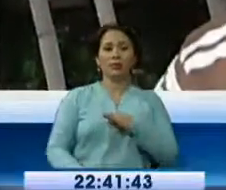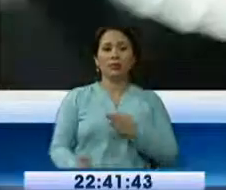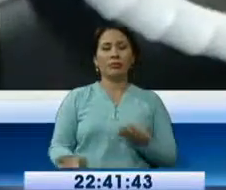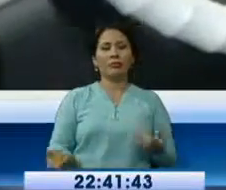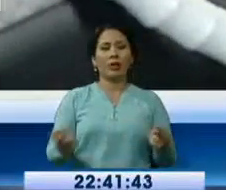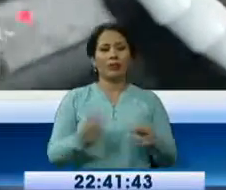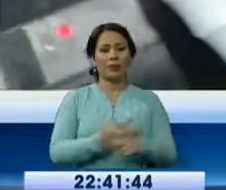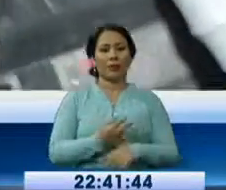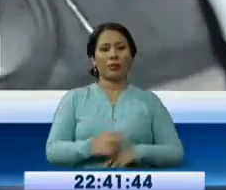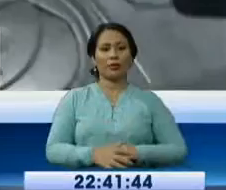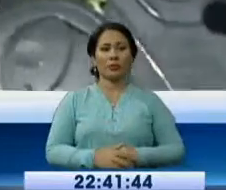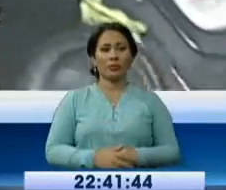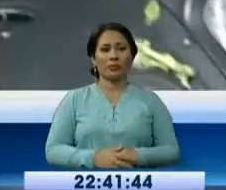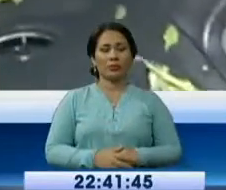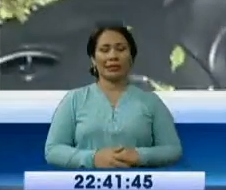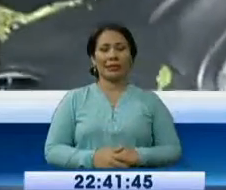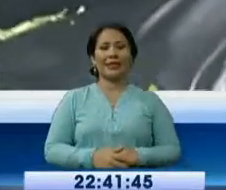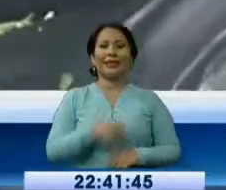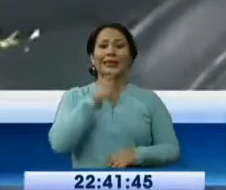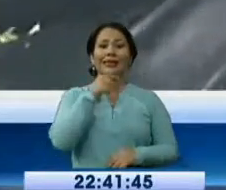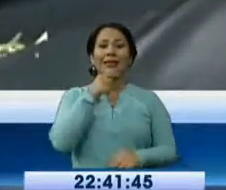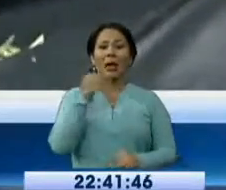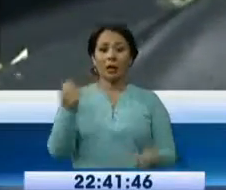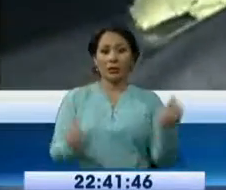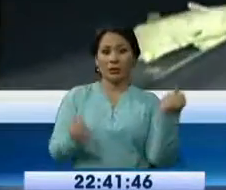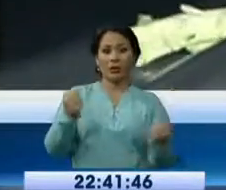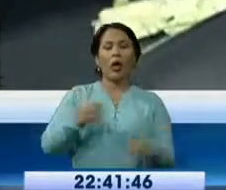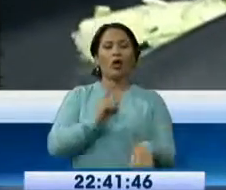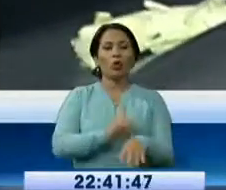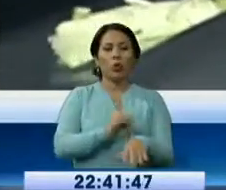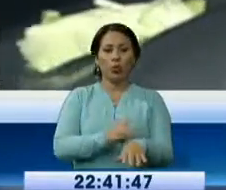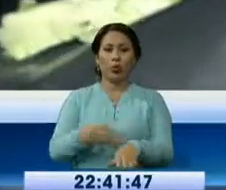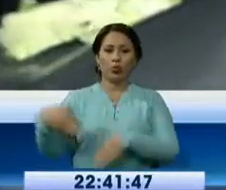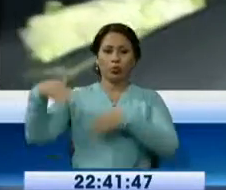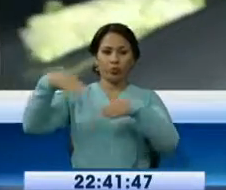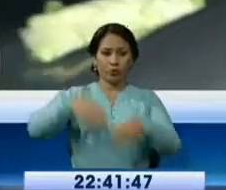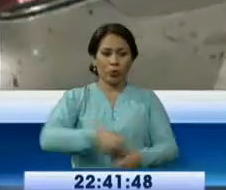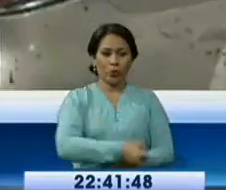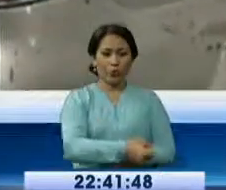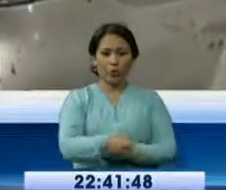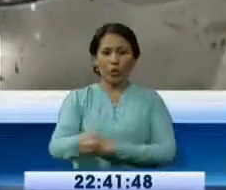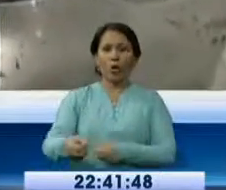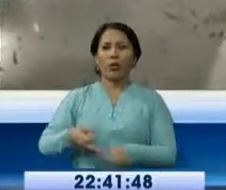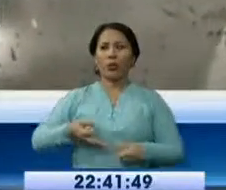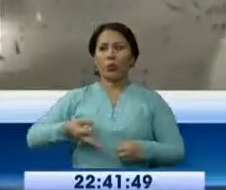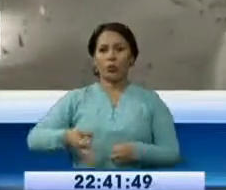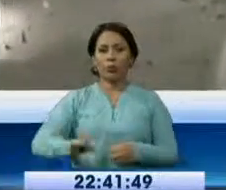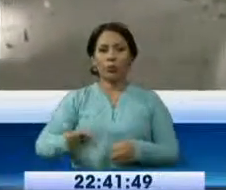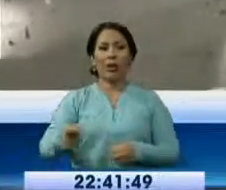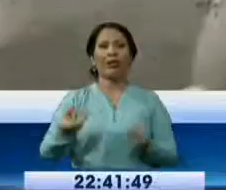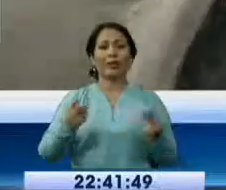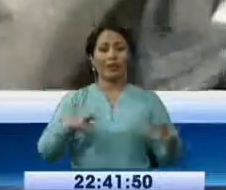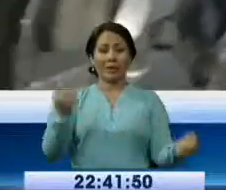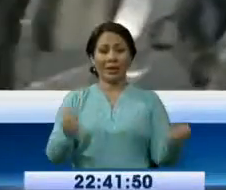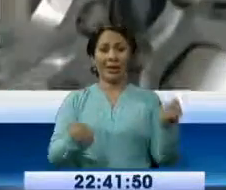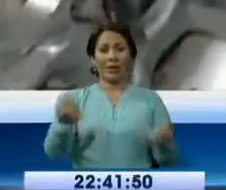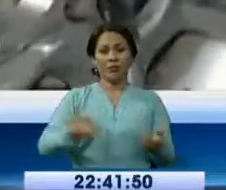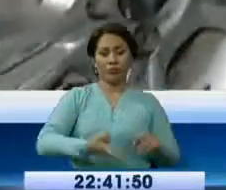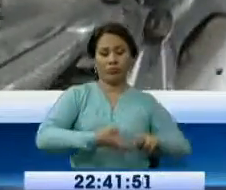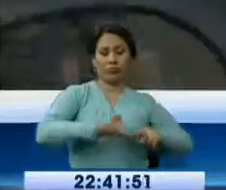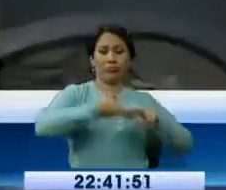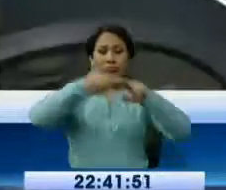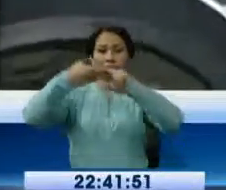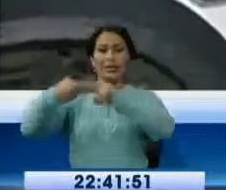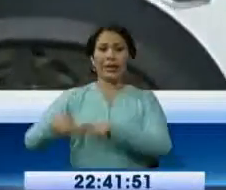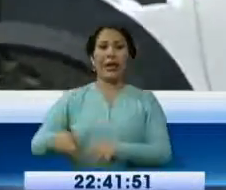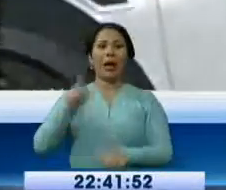fondo. El conductor fue atendido por paramédicos del Cuerpo de Bomberos de Durán. Y el carro remolcado por una